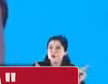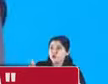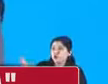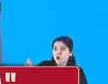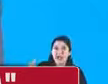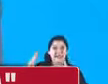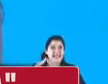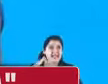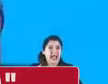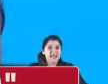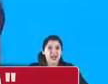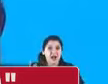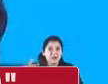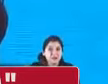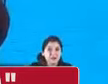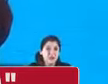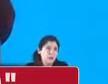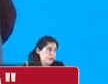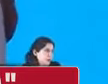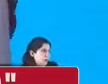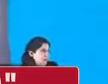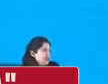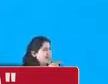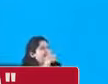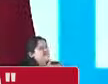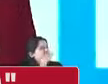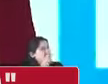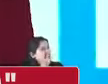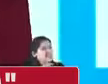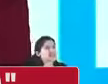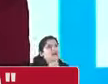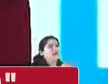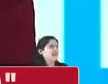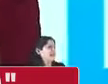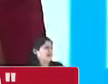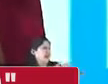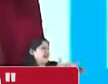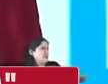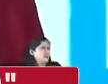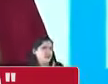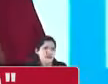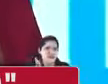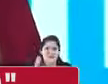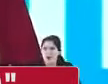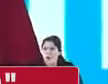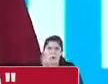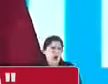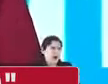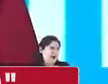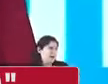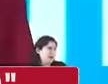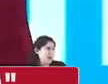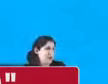tendría que pensar seriamente alberto e impedirle renuncia a ferraresi y ofrecerle ni que hablar